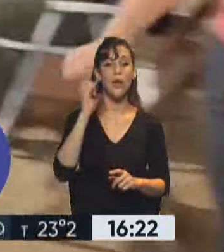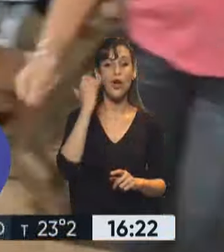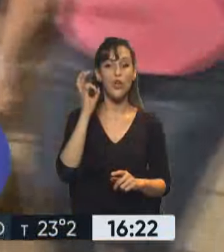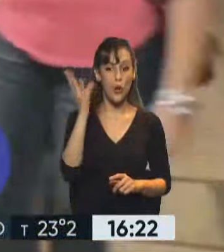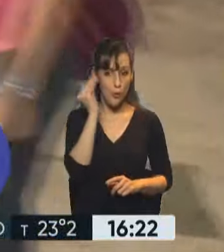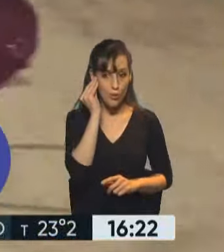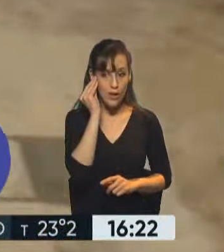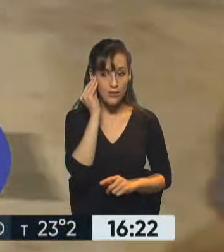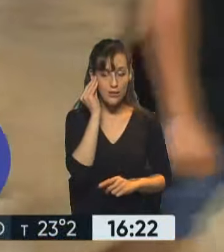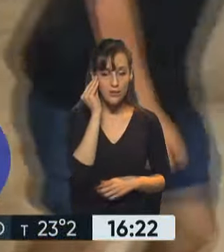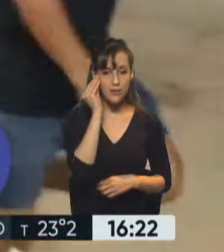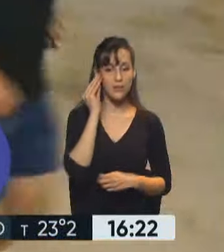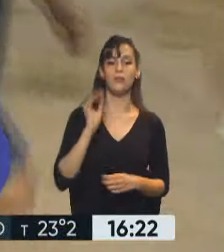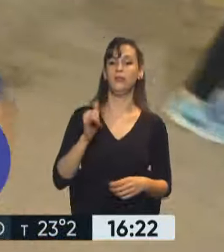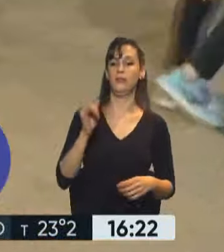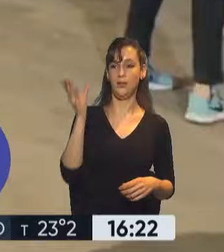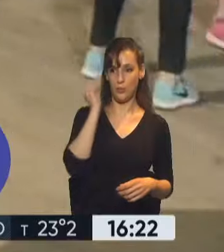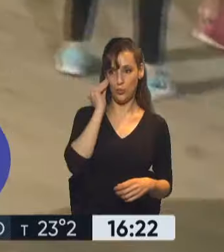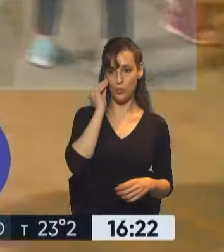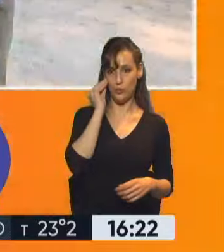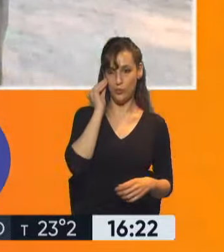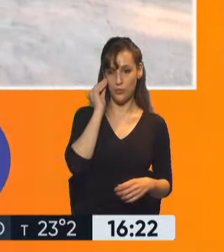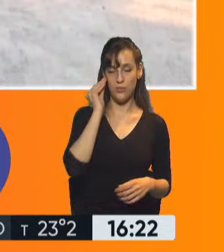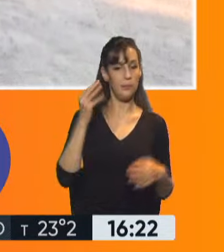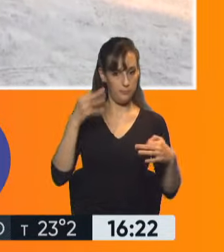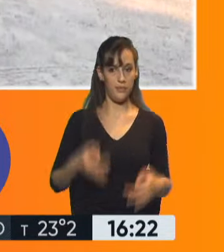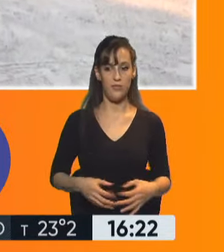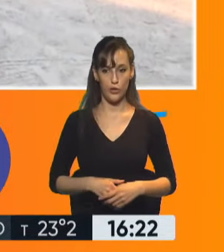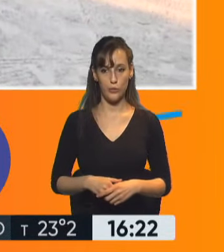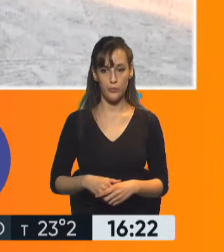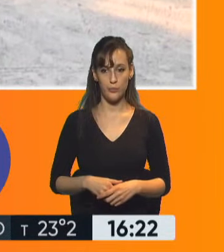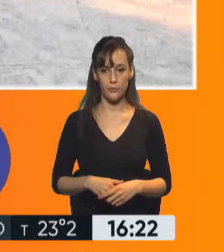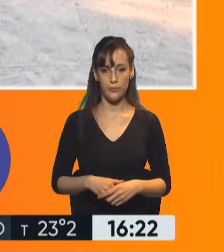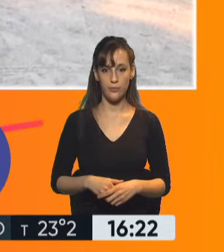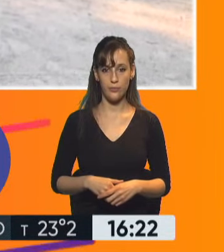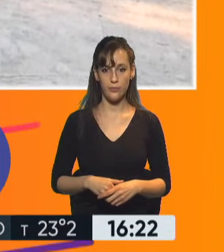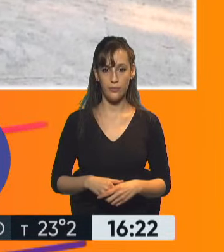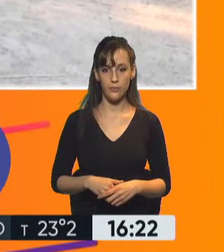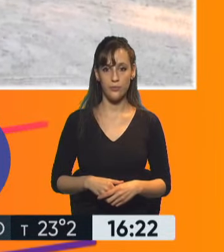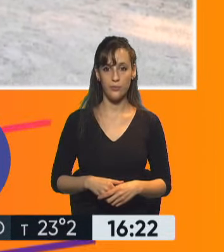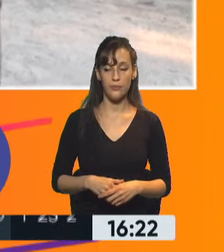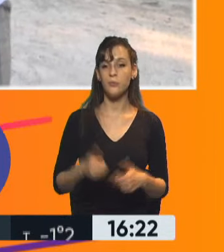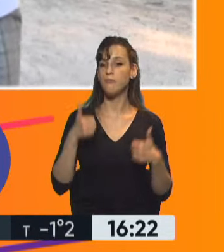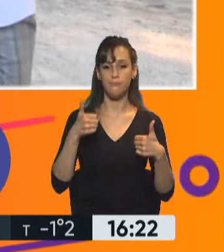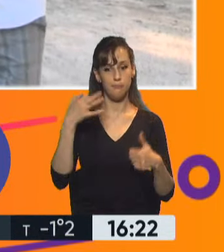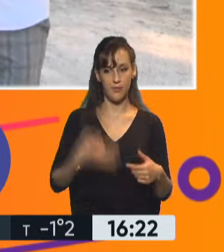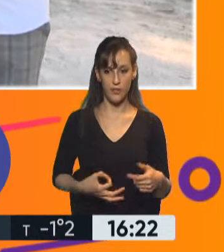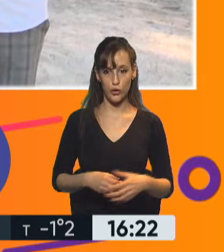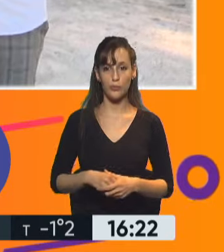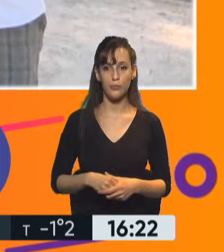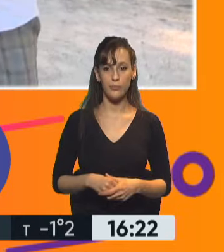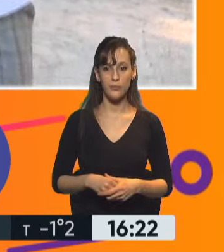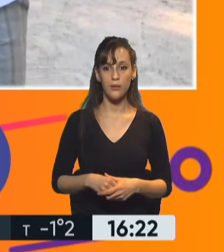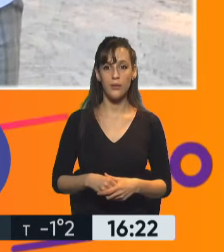ahora, ahí te tengo, Noé. Perfecto. Ahí está, ahora sí, perfecto. Y